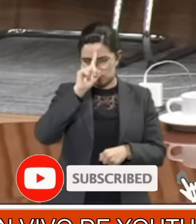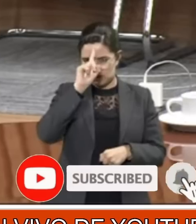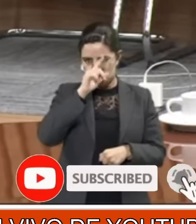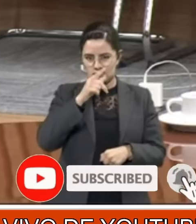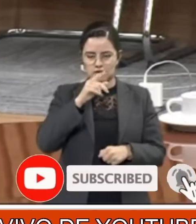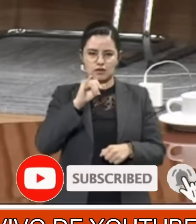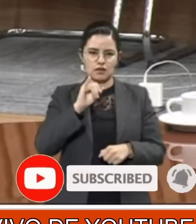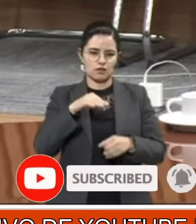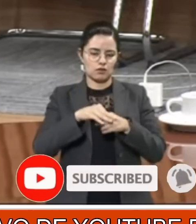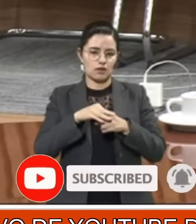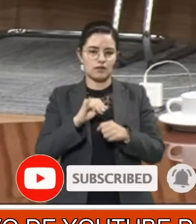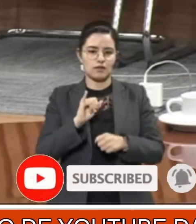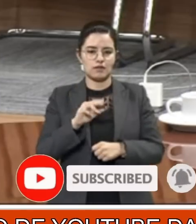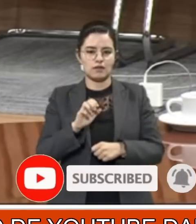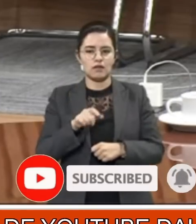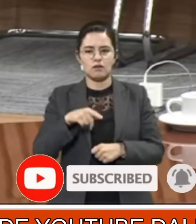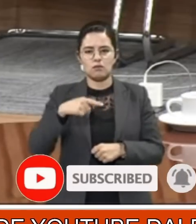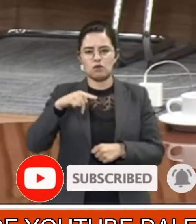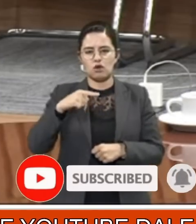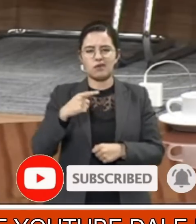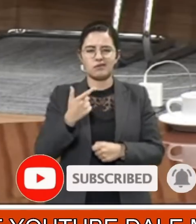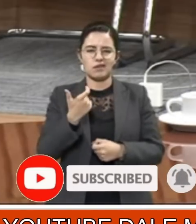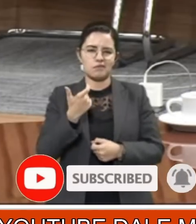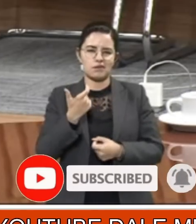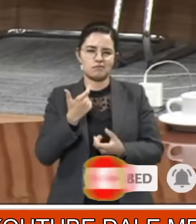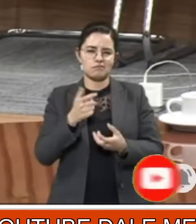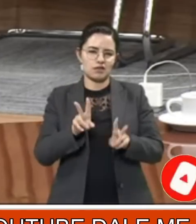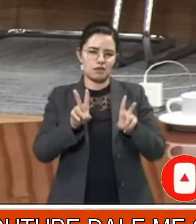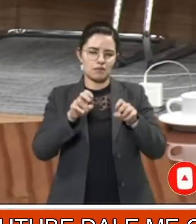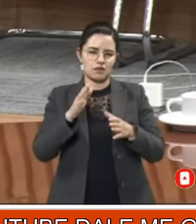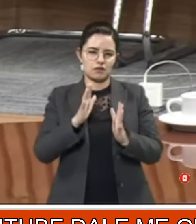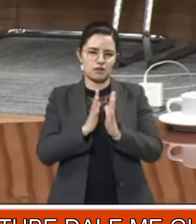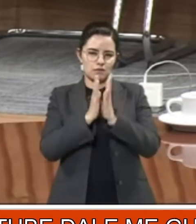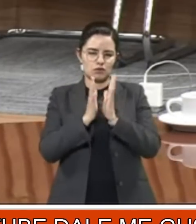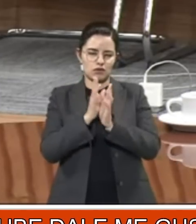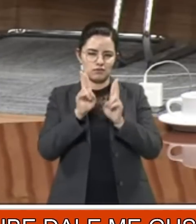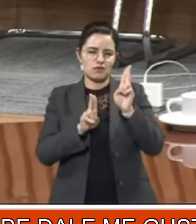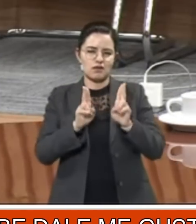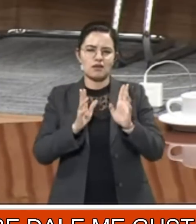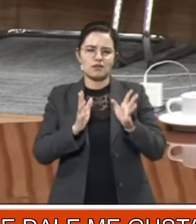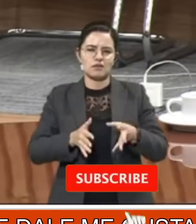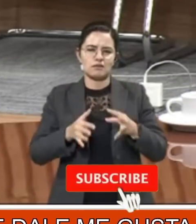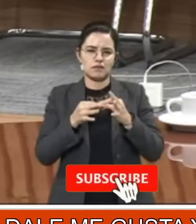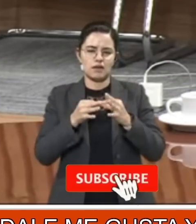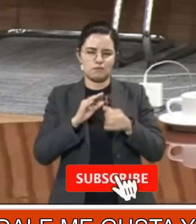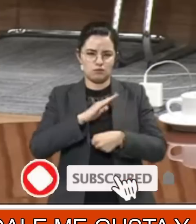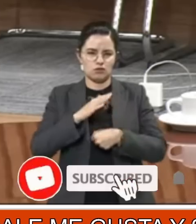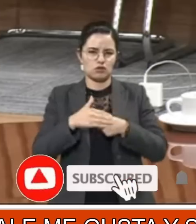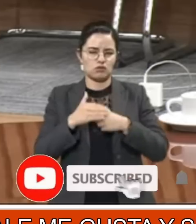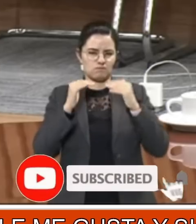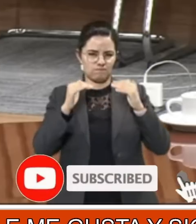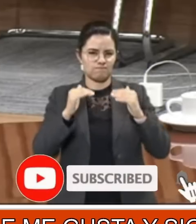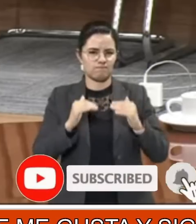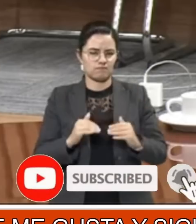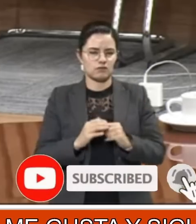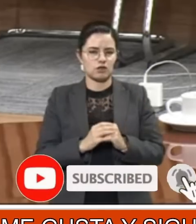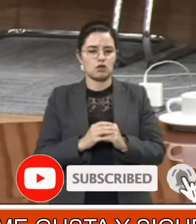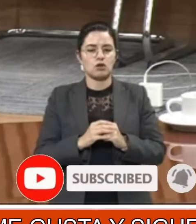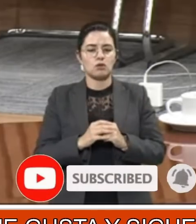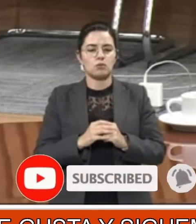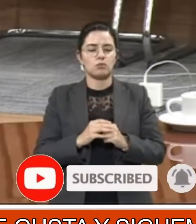ridículo la administración de este Instituto Nacional Electoral durante el año 2022. El informe que se somete a la consideración de este